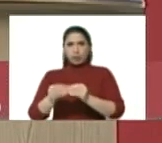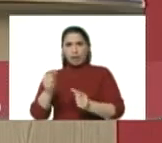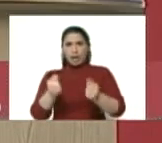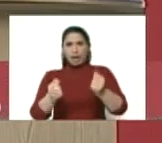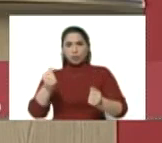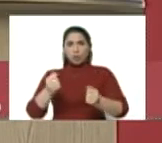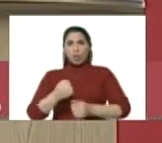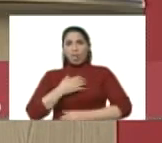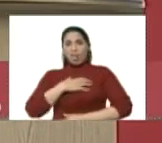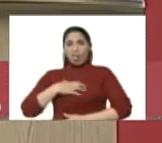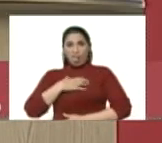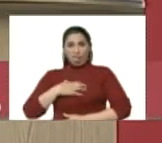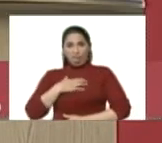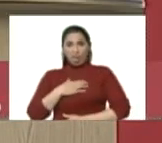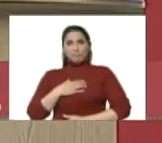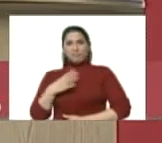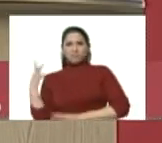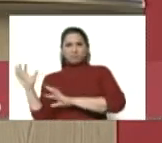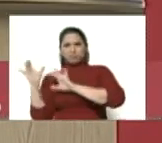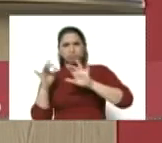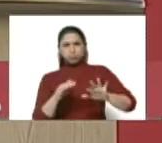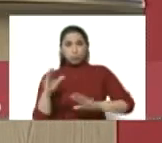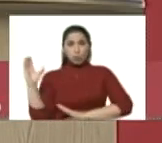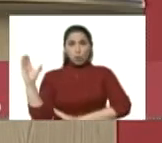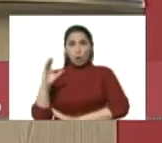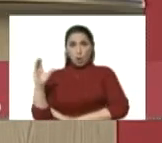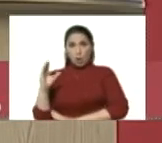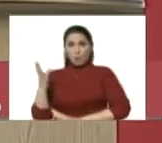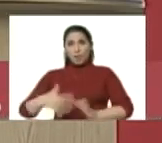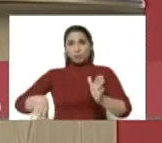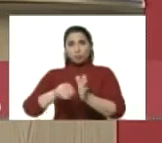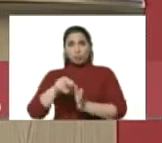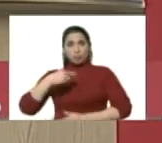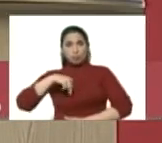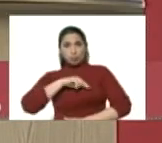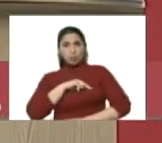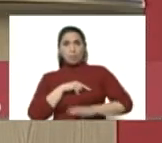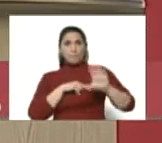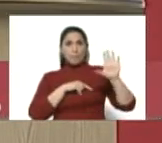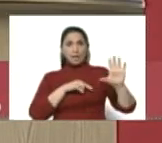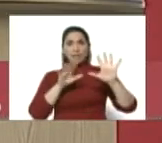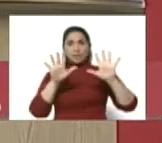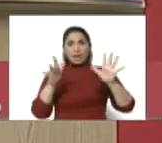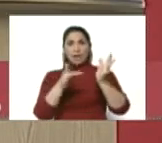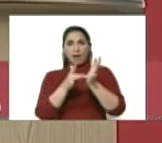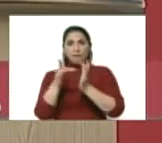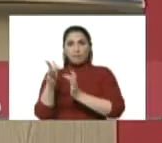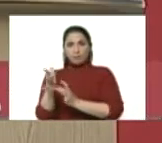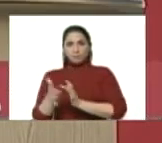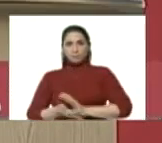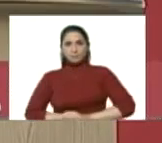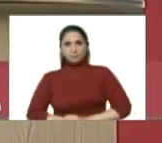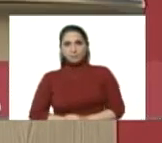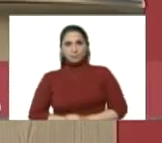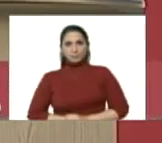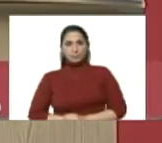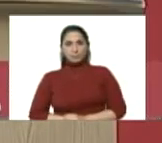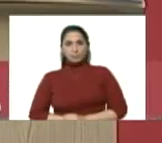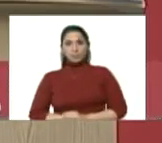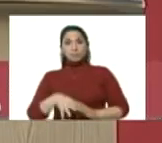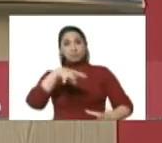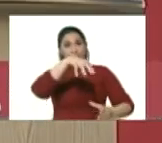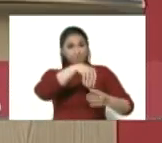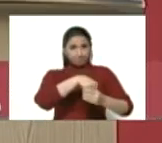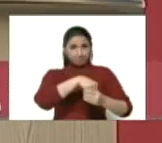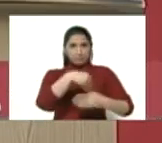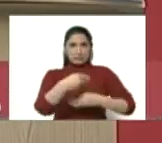viene de Cúcuta, Colombia, regresó a nuestro país el 10 de abril, hizo su cuarentena